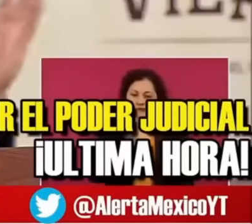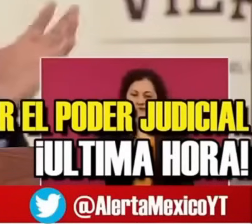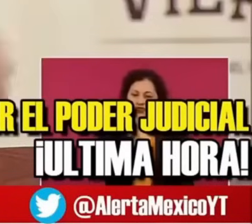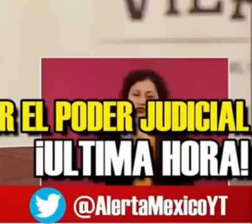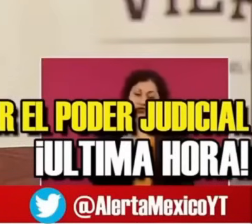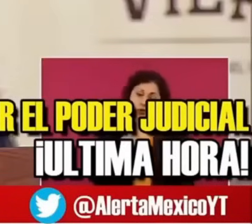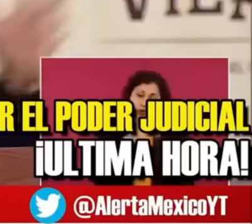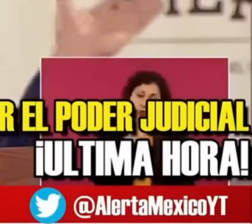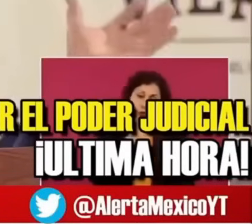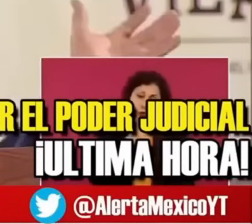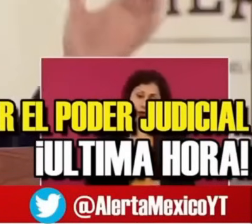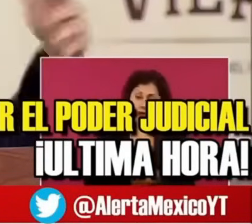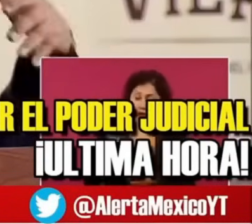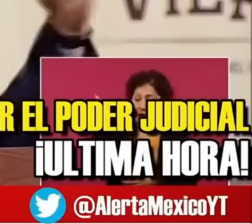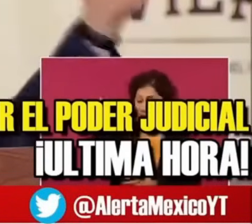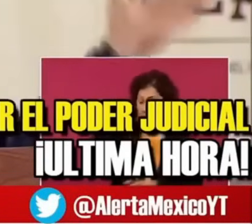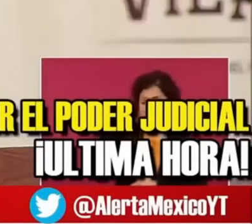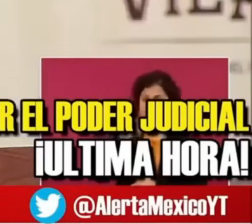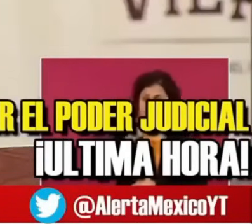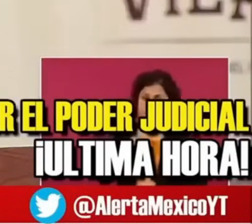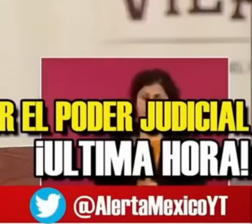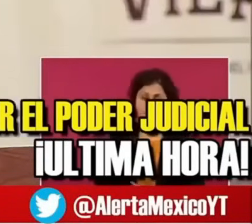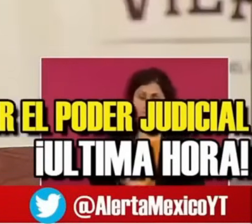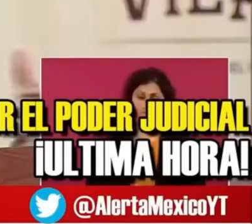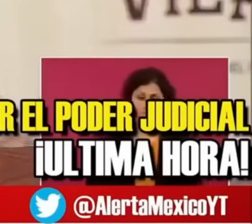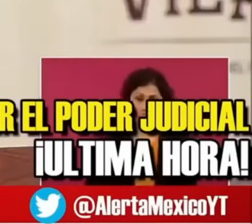me equivoqué